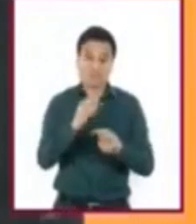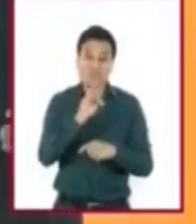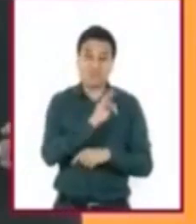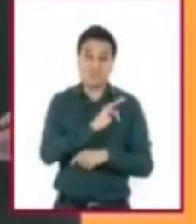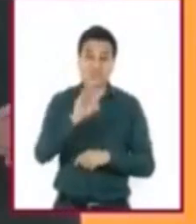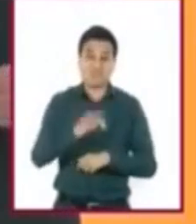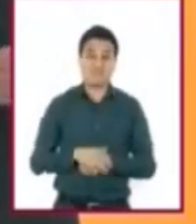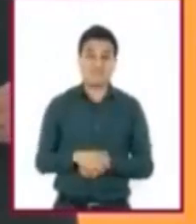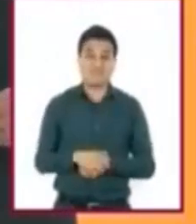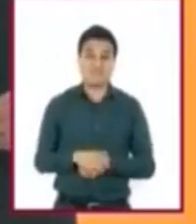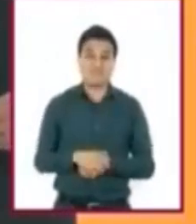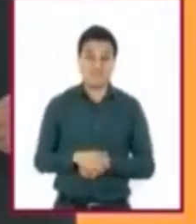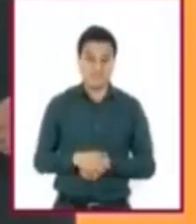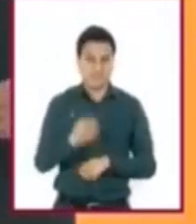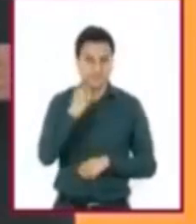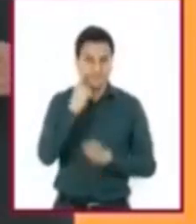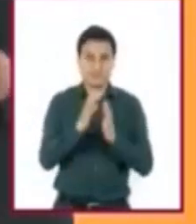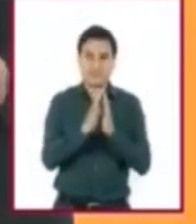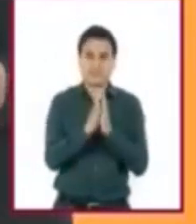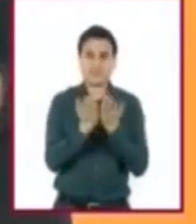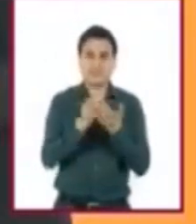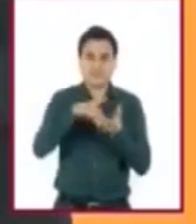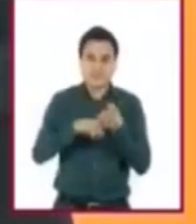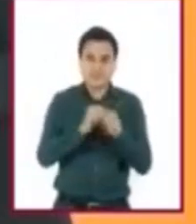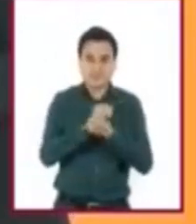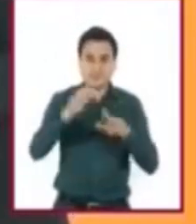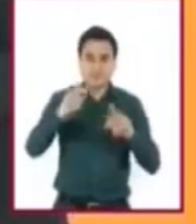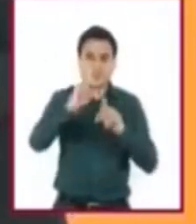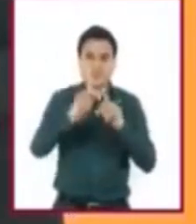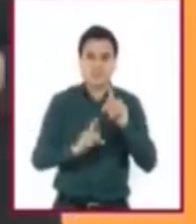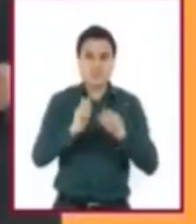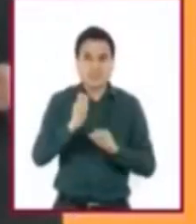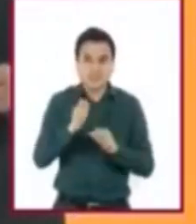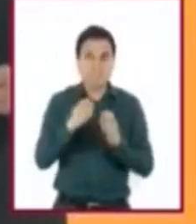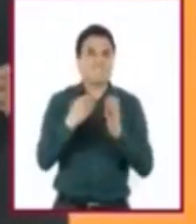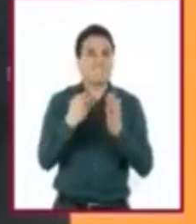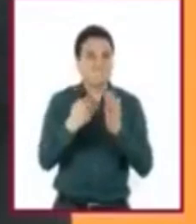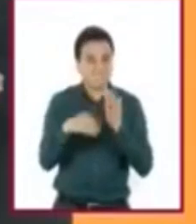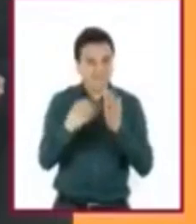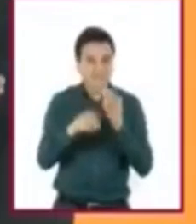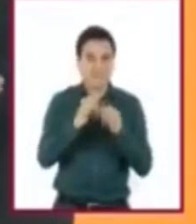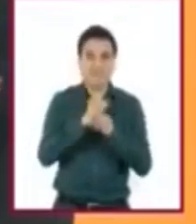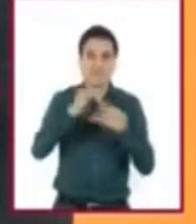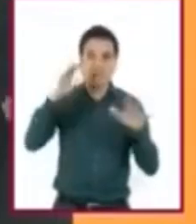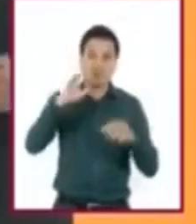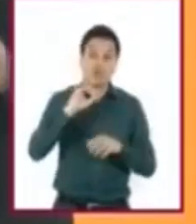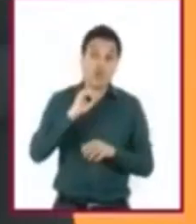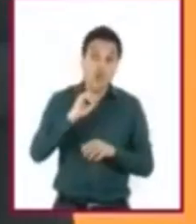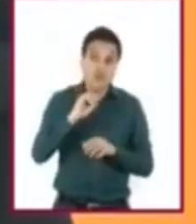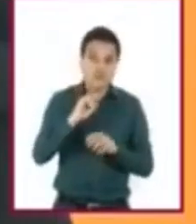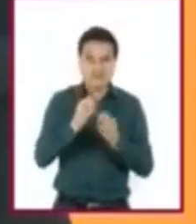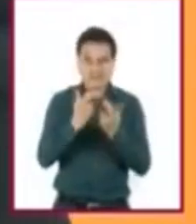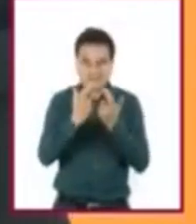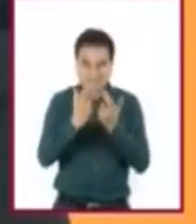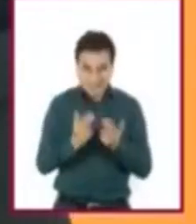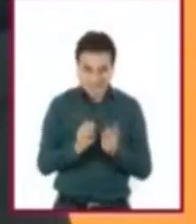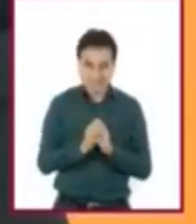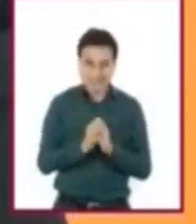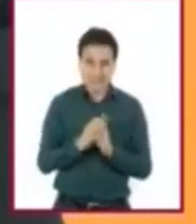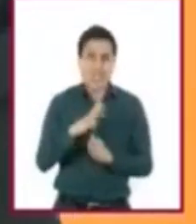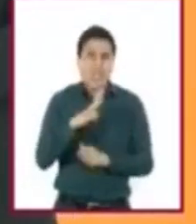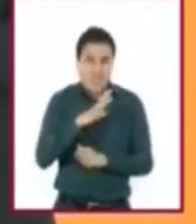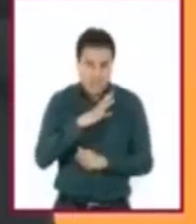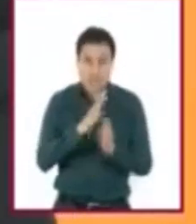Se dice que la fuente es incompleta cuando la información es insuficiente, escasa o está dañada. Existe, pero lo que